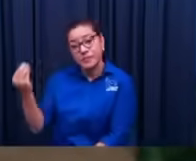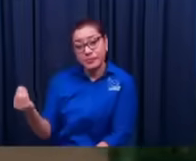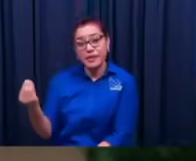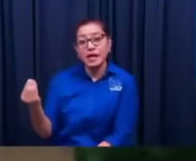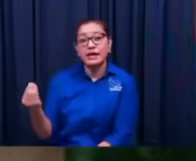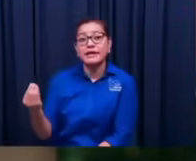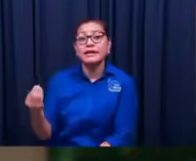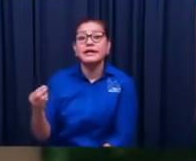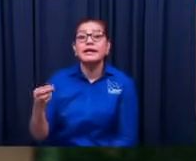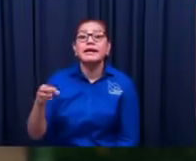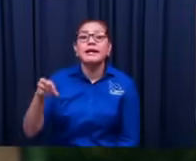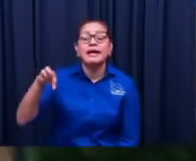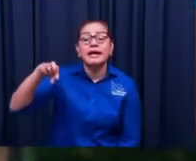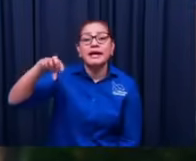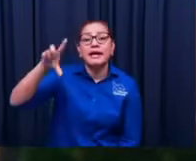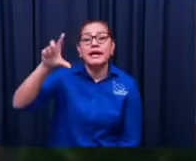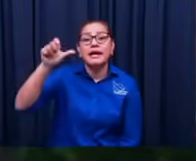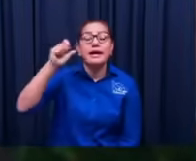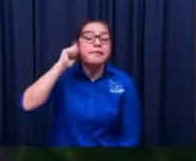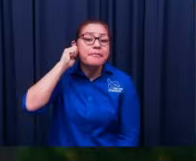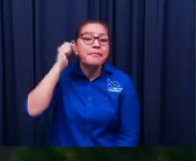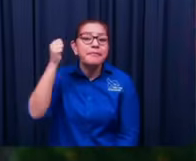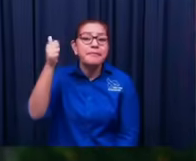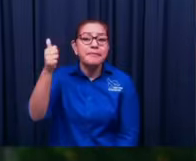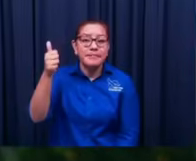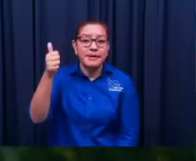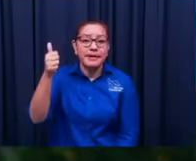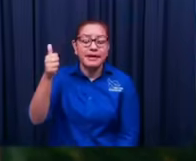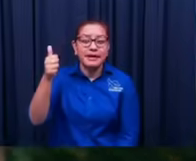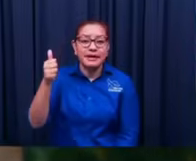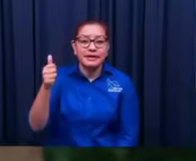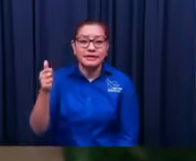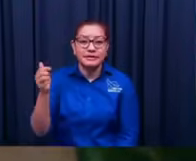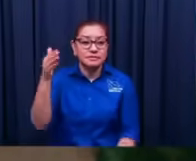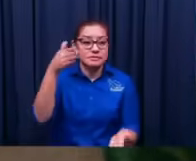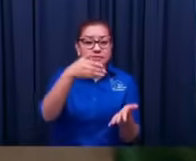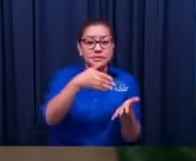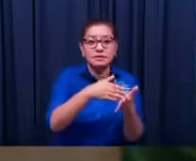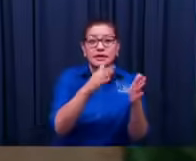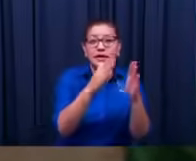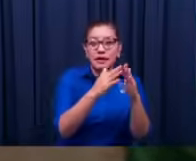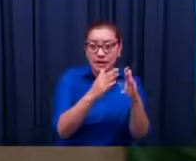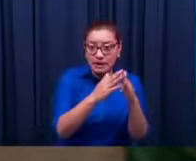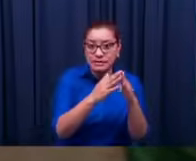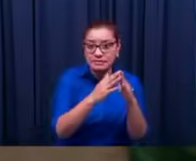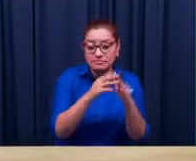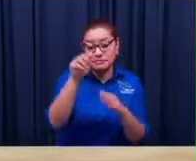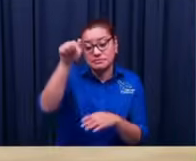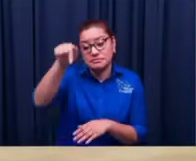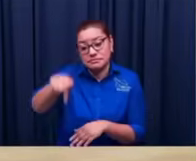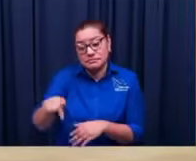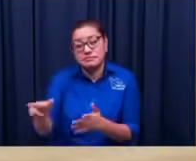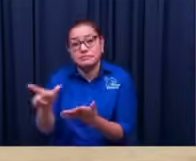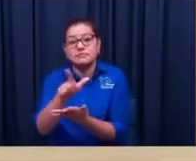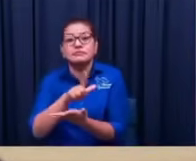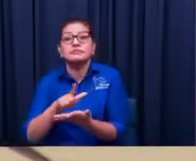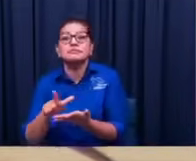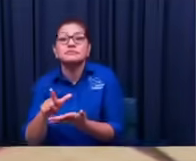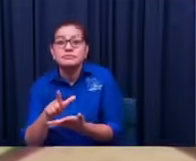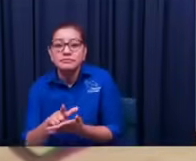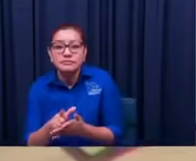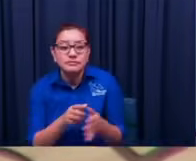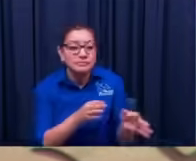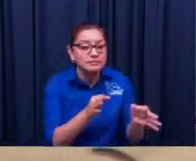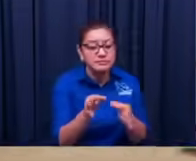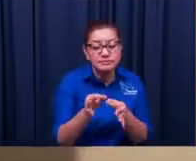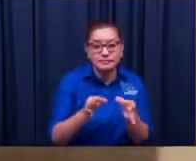y plaga no tocará tu morada. ¿Quiere decir que si cayó una plaga ahí, y está hablando